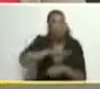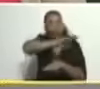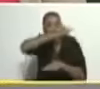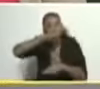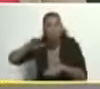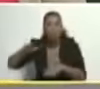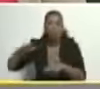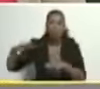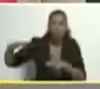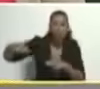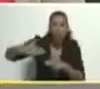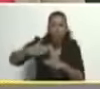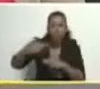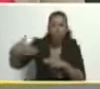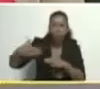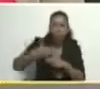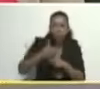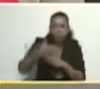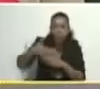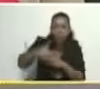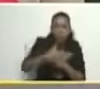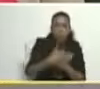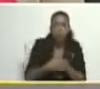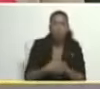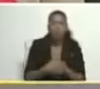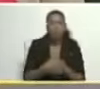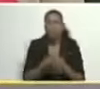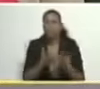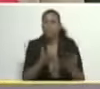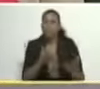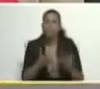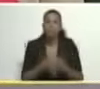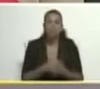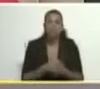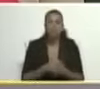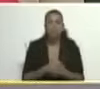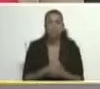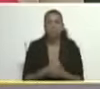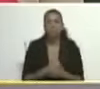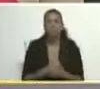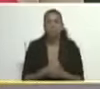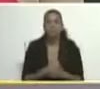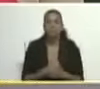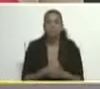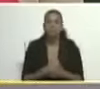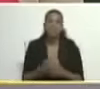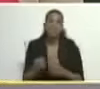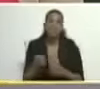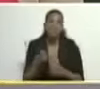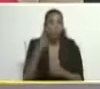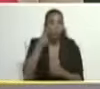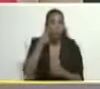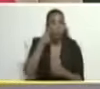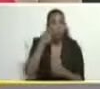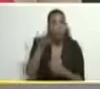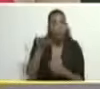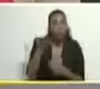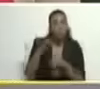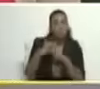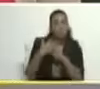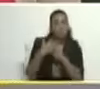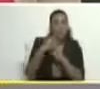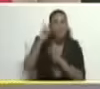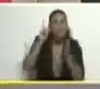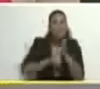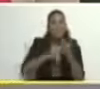We have just seen an approval of nearly $100 billion. Acabamos de ver